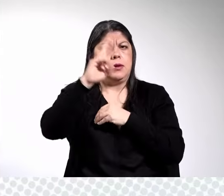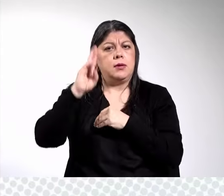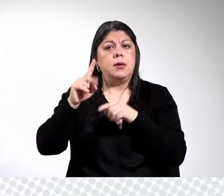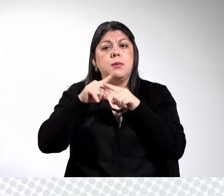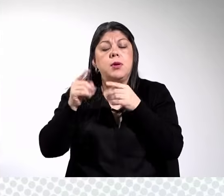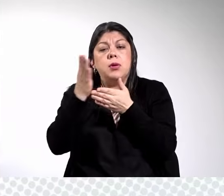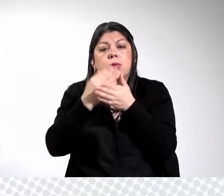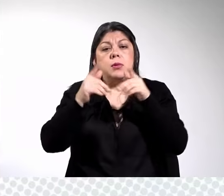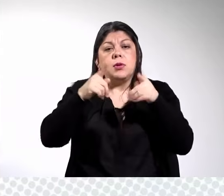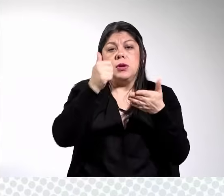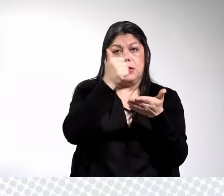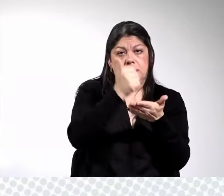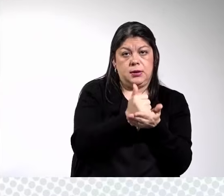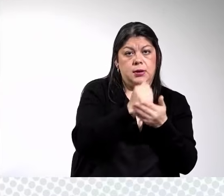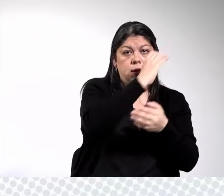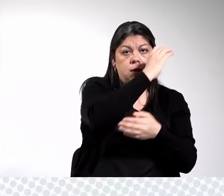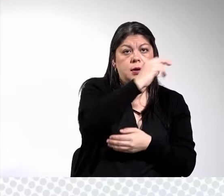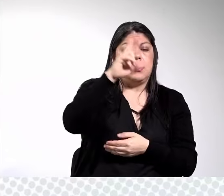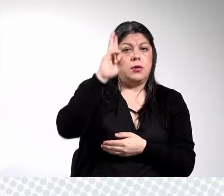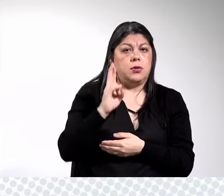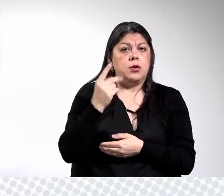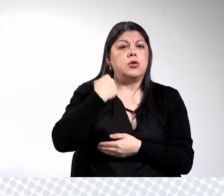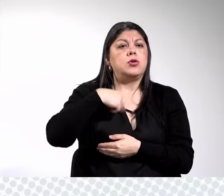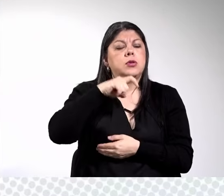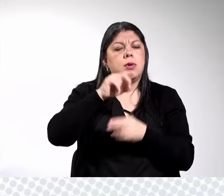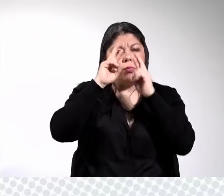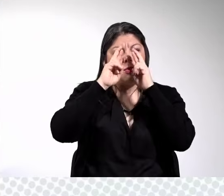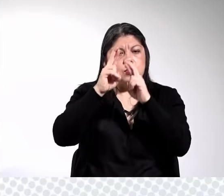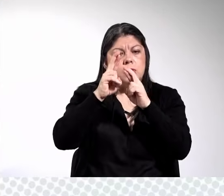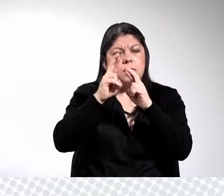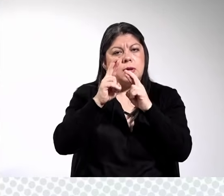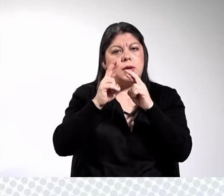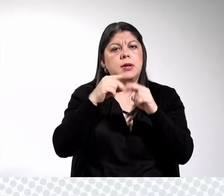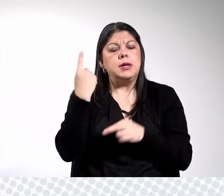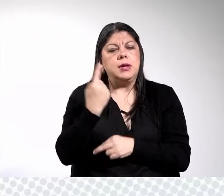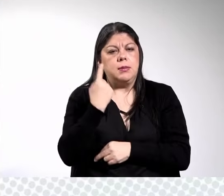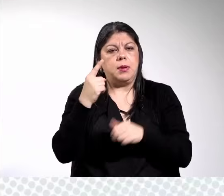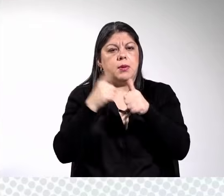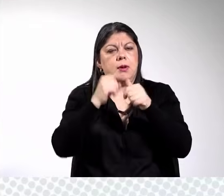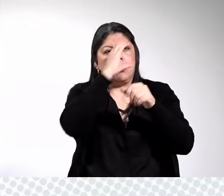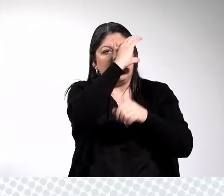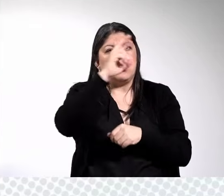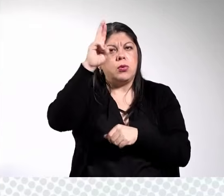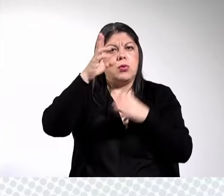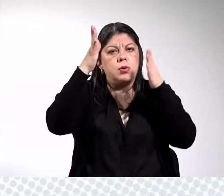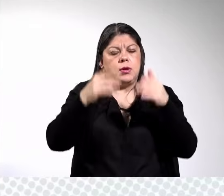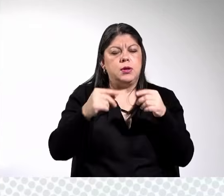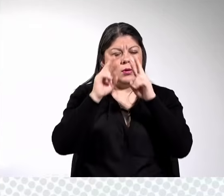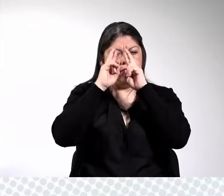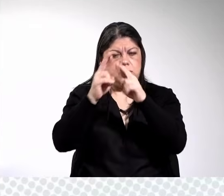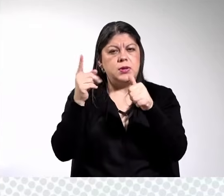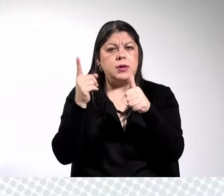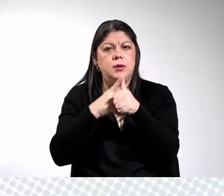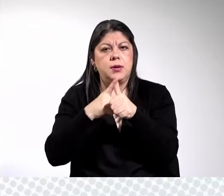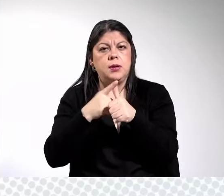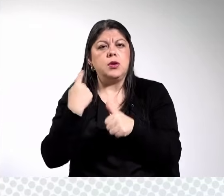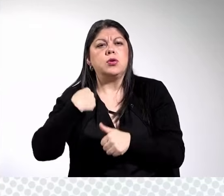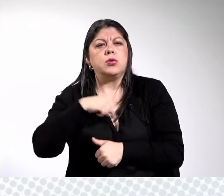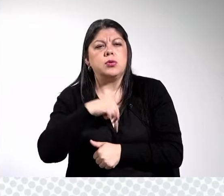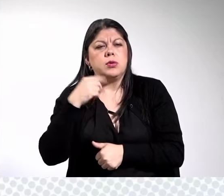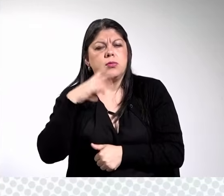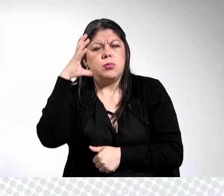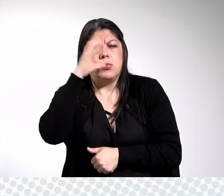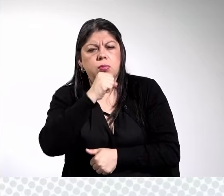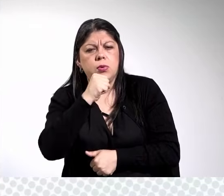quedan, creo que lo primero que también tenemos que respetar es al costarricense, en el sentido de que tenemos que ver si de verdad